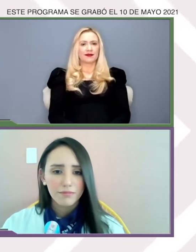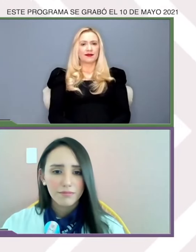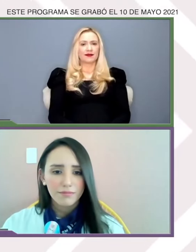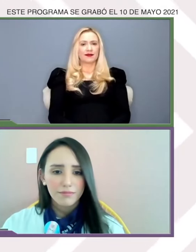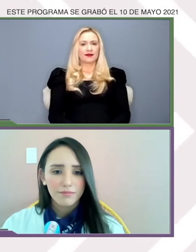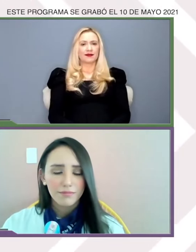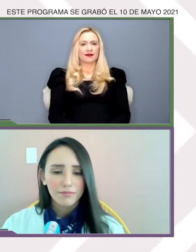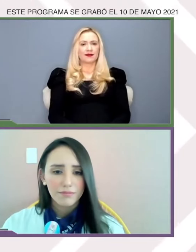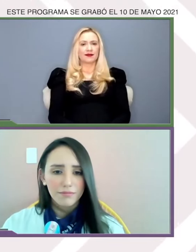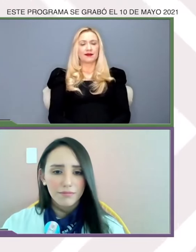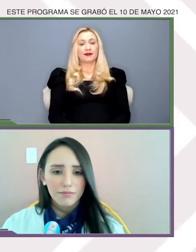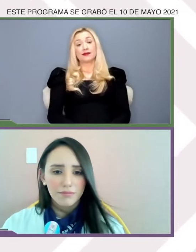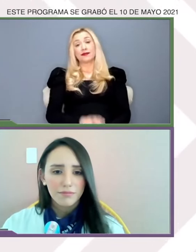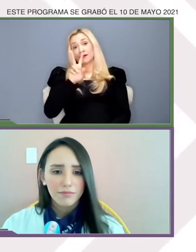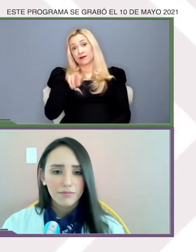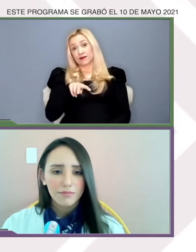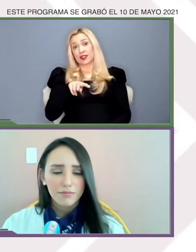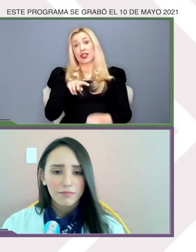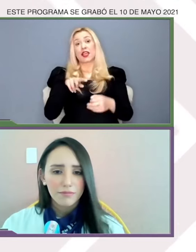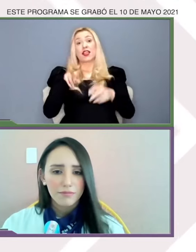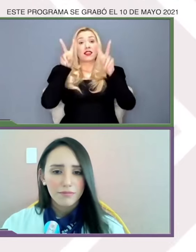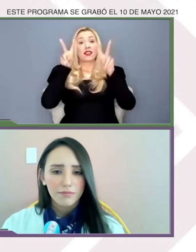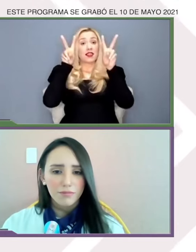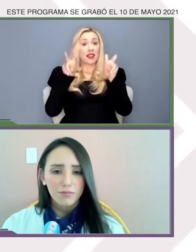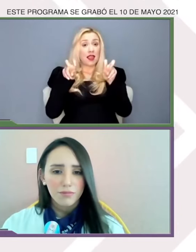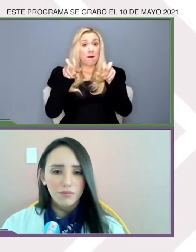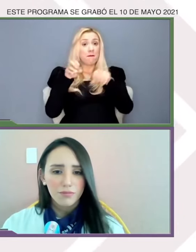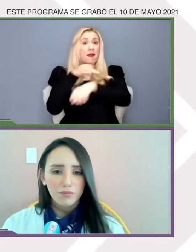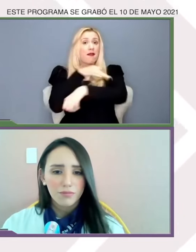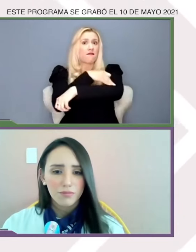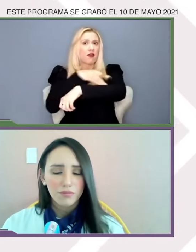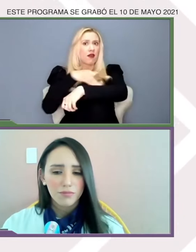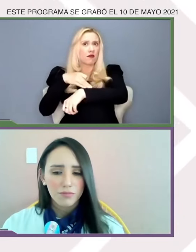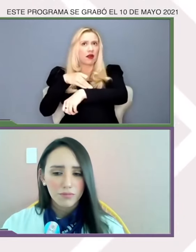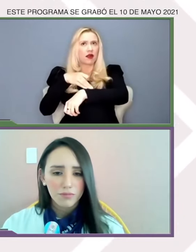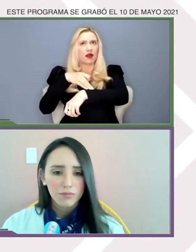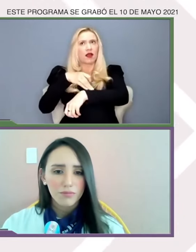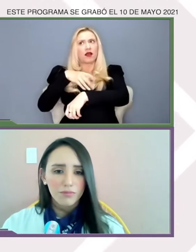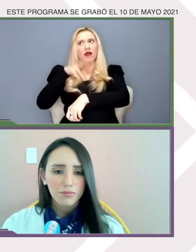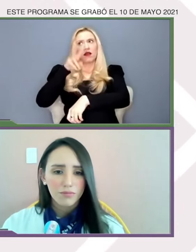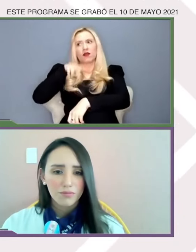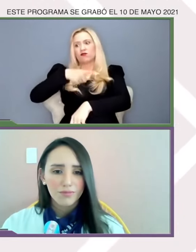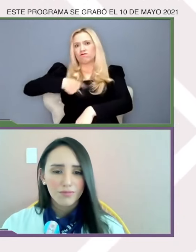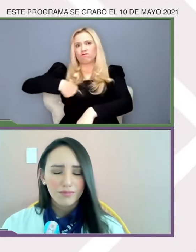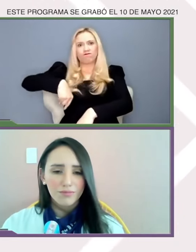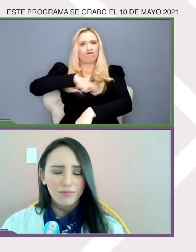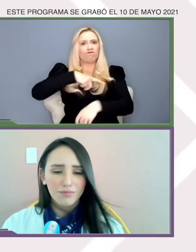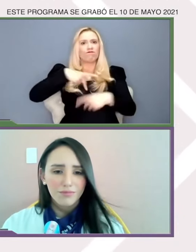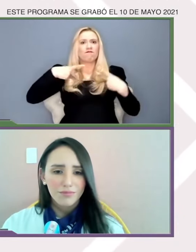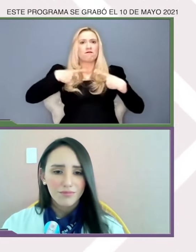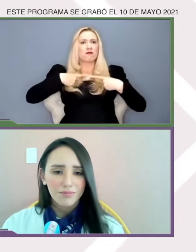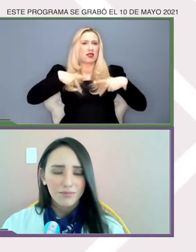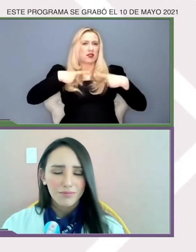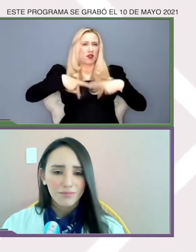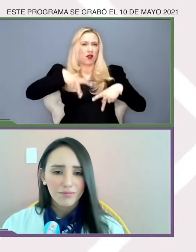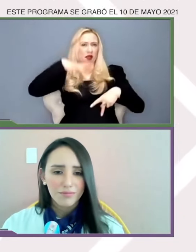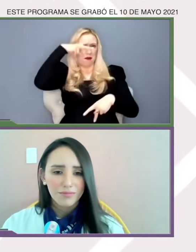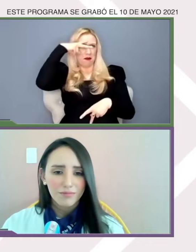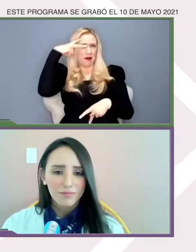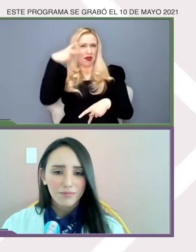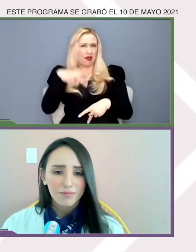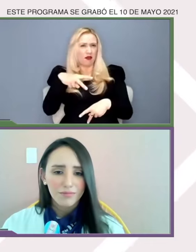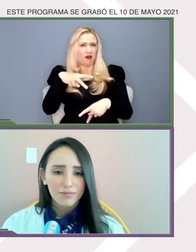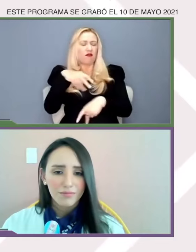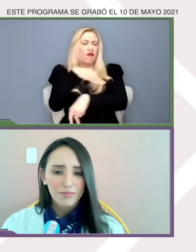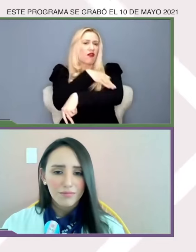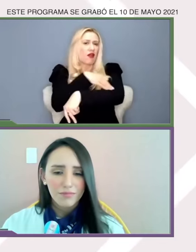Bueno, pues quisiera retomar el tema de la familia. Para nosotros, como personas mexicanas, creo que la familia es